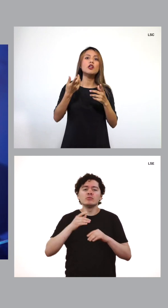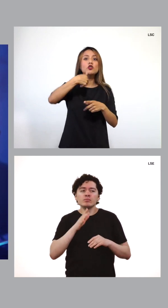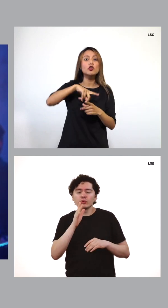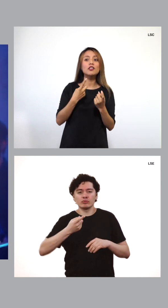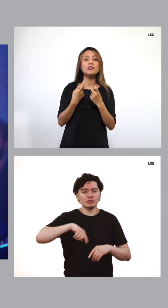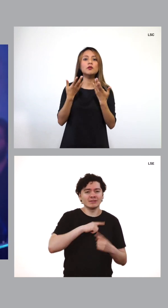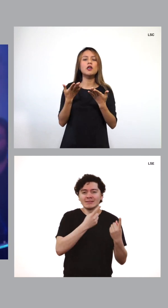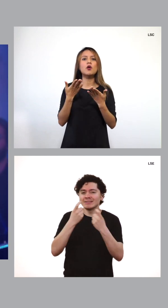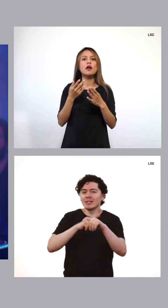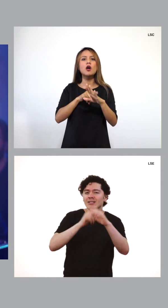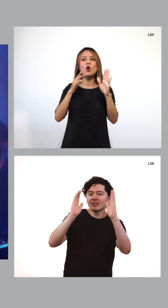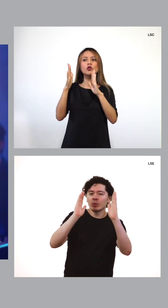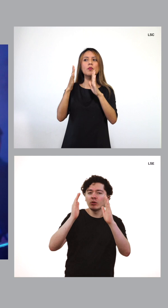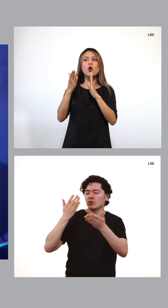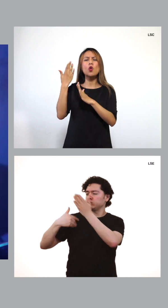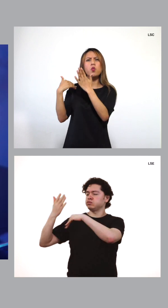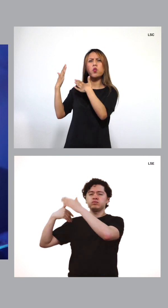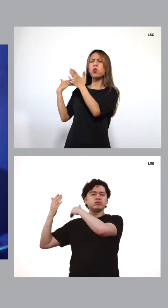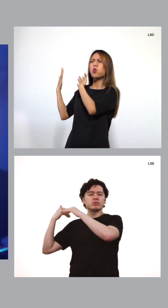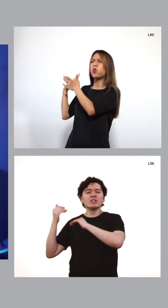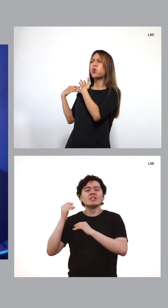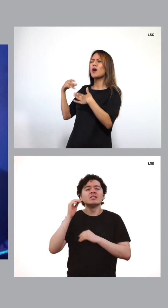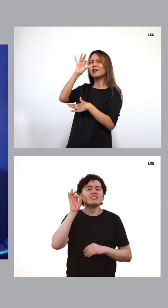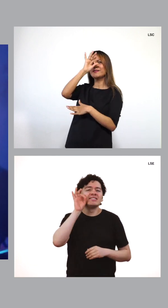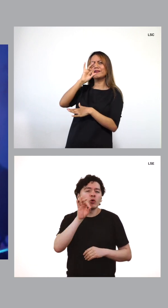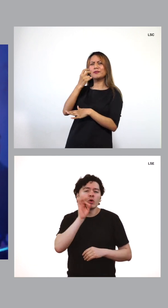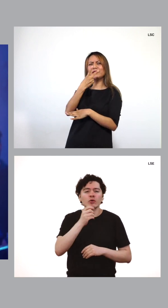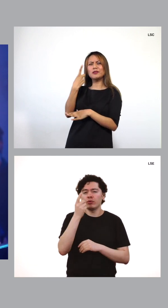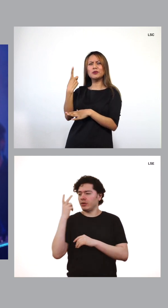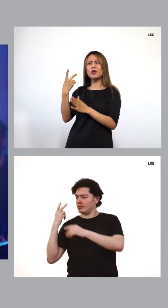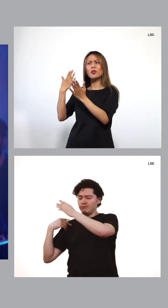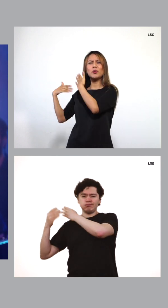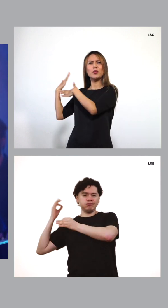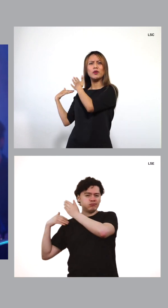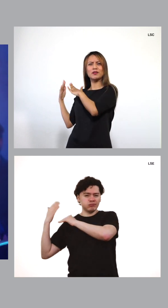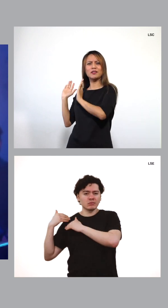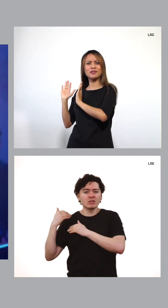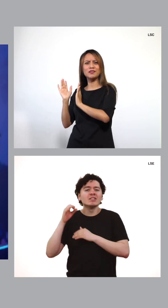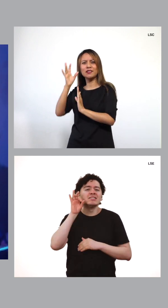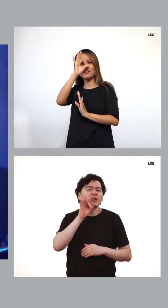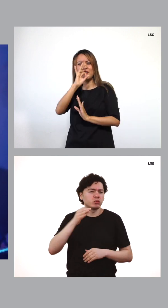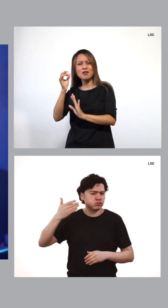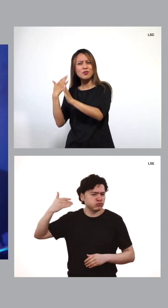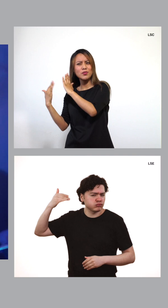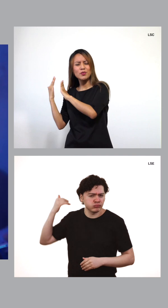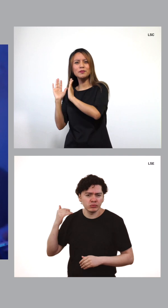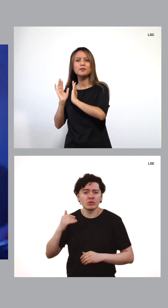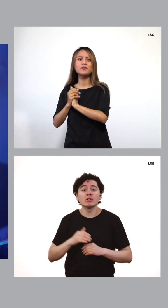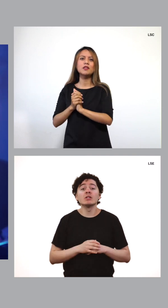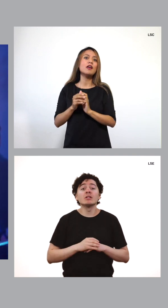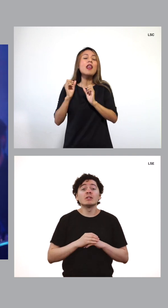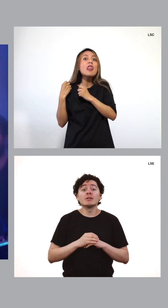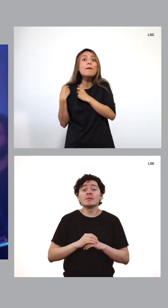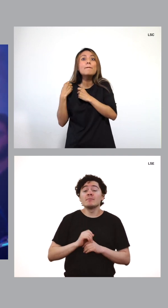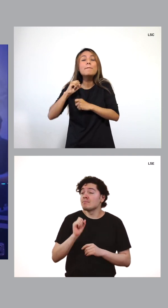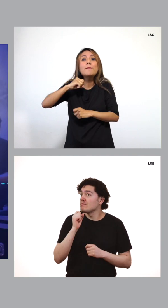vas 21 siglos que se cierra rápido atrás, llegas a la primera Semana Santa. Al primer momento que